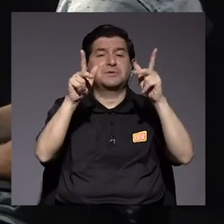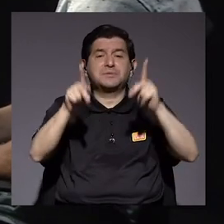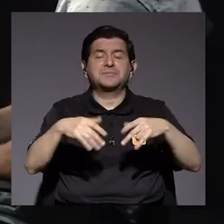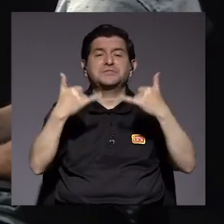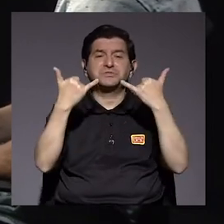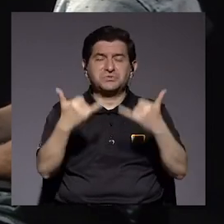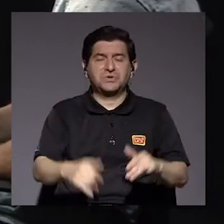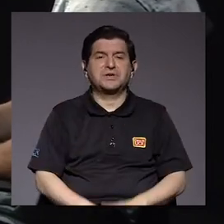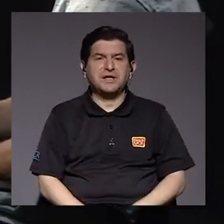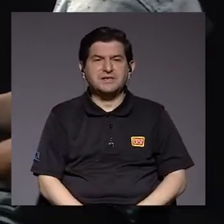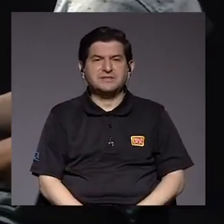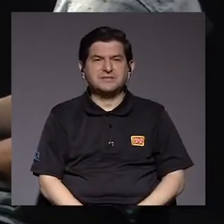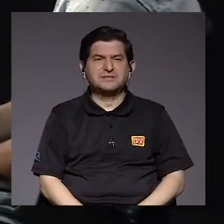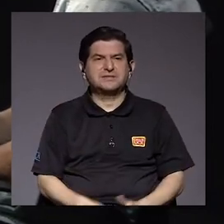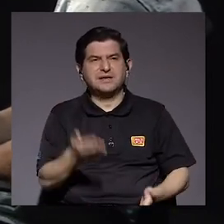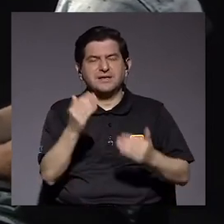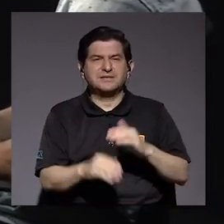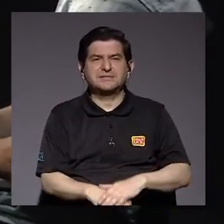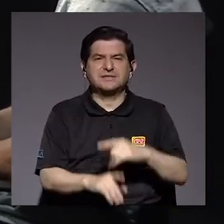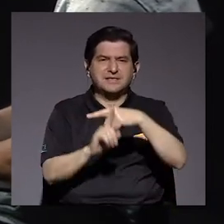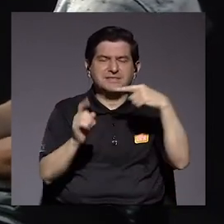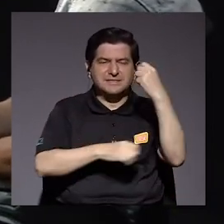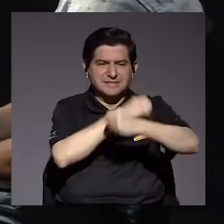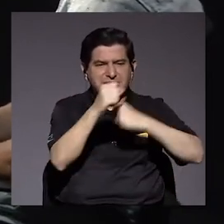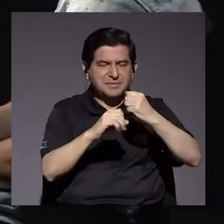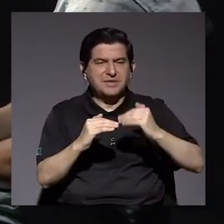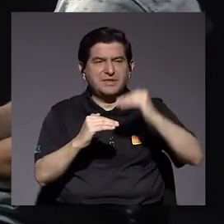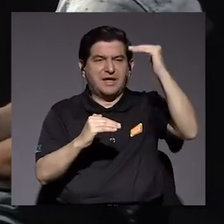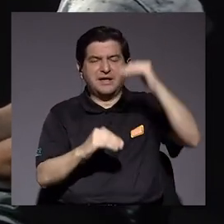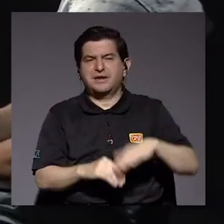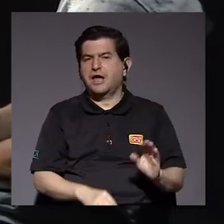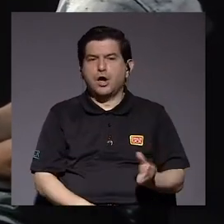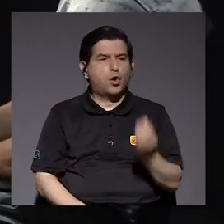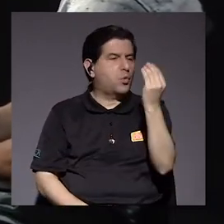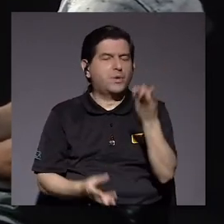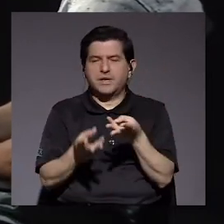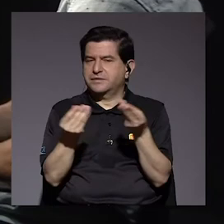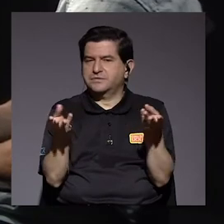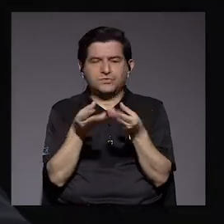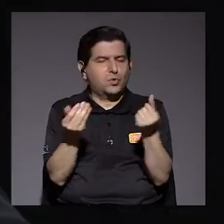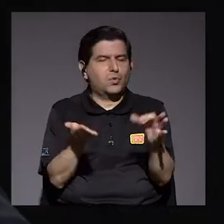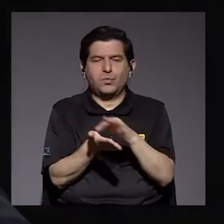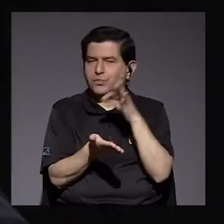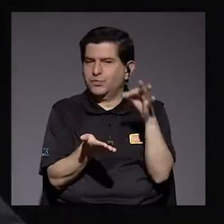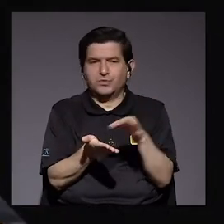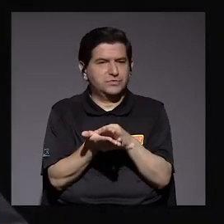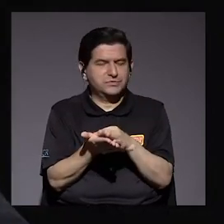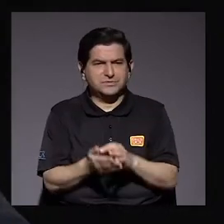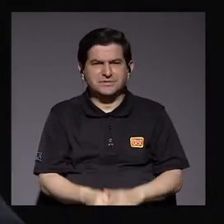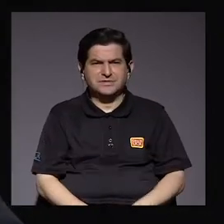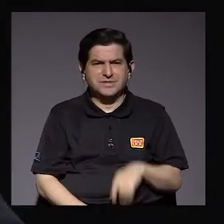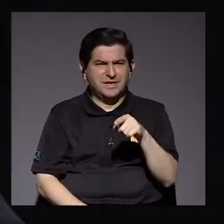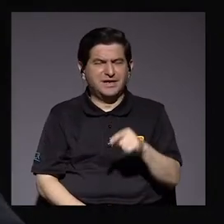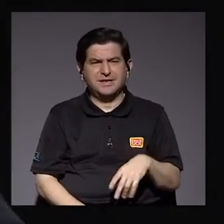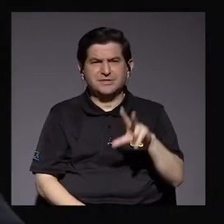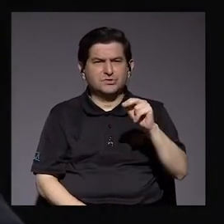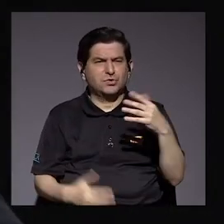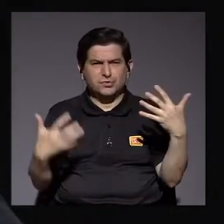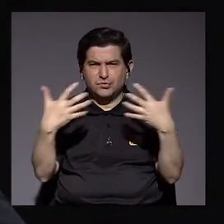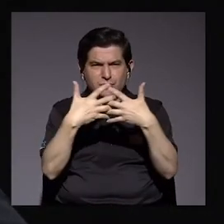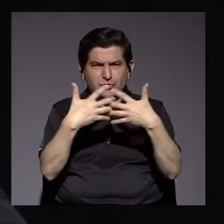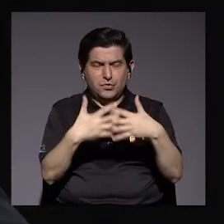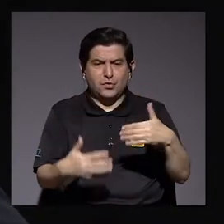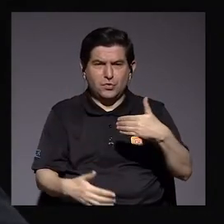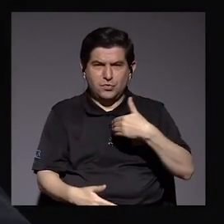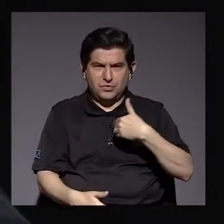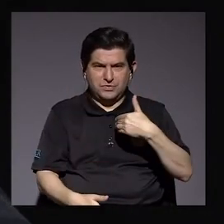son personas de mediana edad hacia arriba. O sea, los jóvenes casi no se dejan ver en producción de frijol. ¿No es muy inconsecuente que tengamos